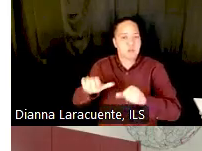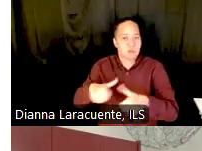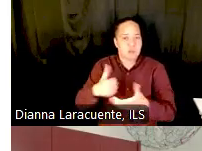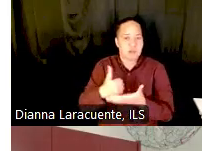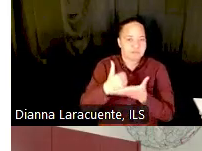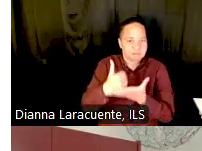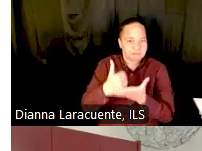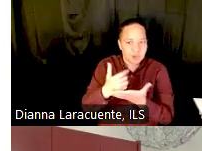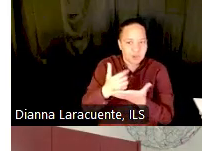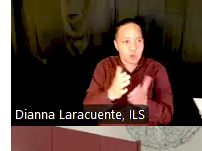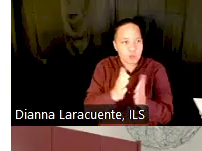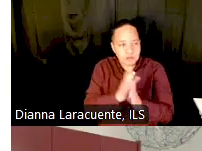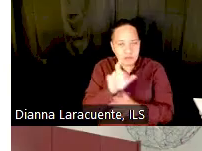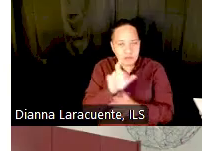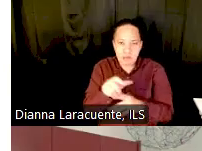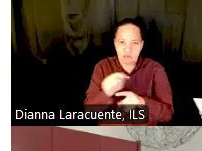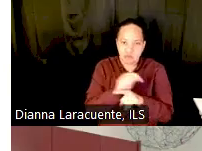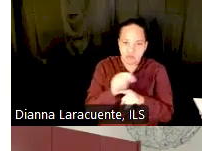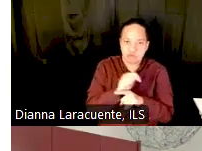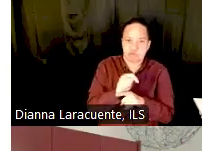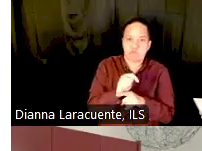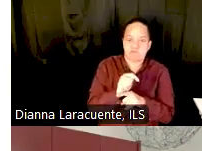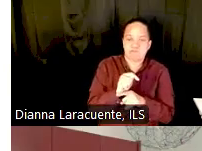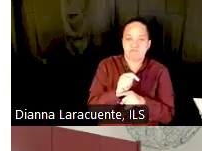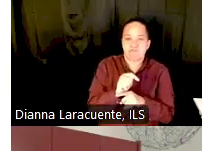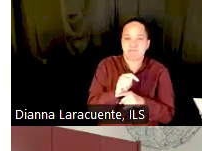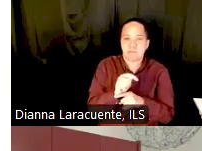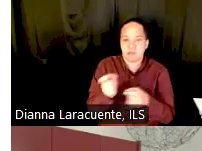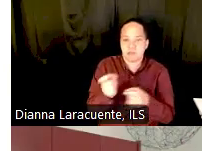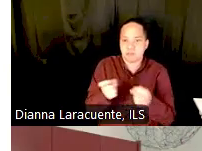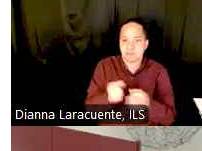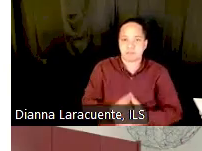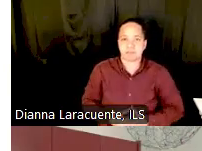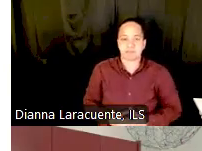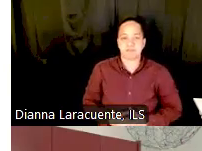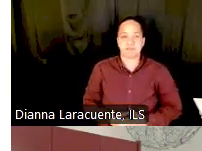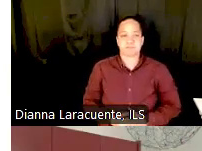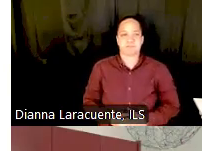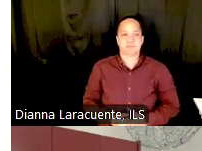de la escuela que está entrenado a manejar esta situación. En la próxima diapositiva.